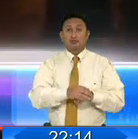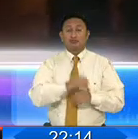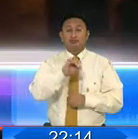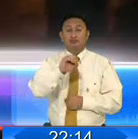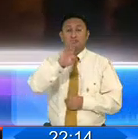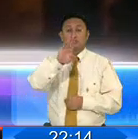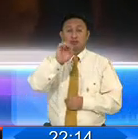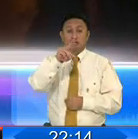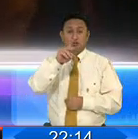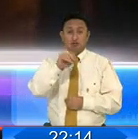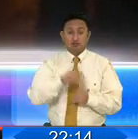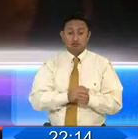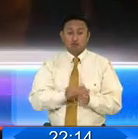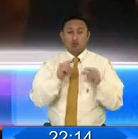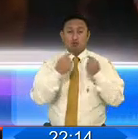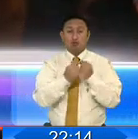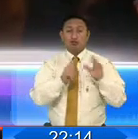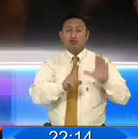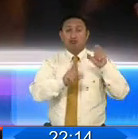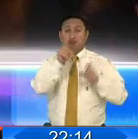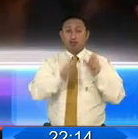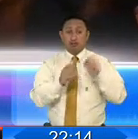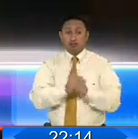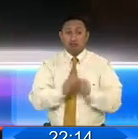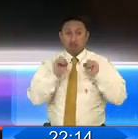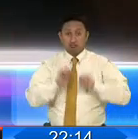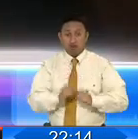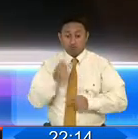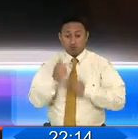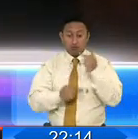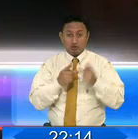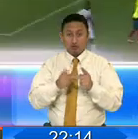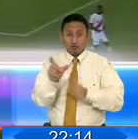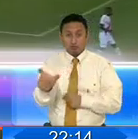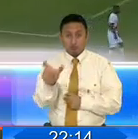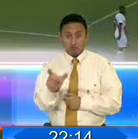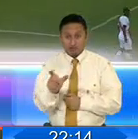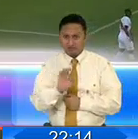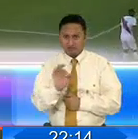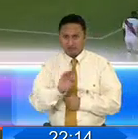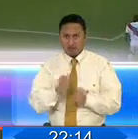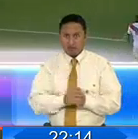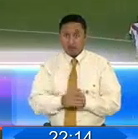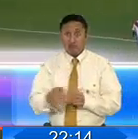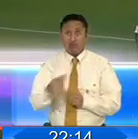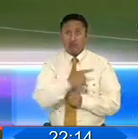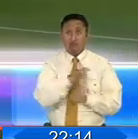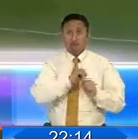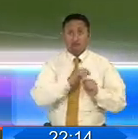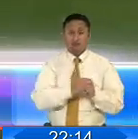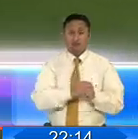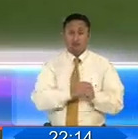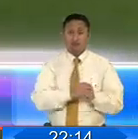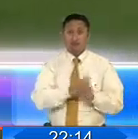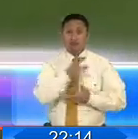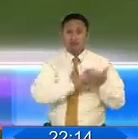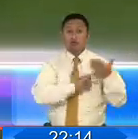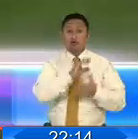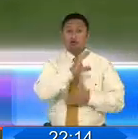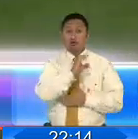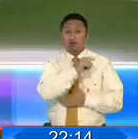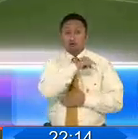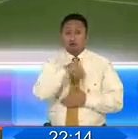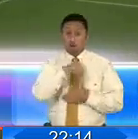Obando. Este grupo de 6 personas ingresó sin pasar por el proceso de acreditación señalado en los protocolos de la Conmebol aprobados por el COE